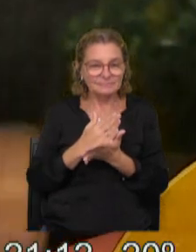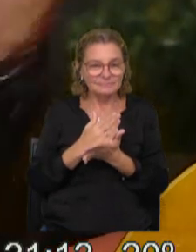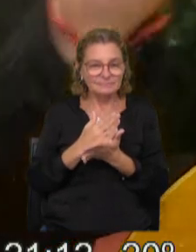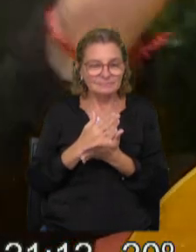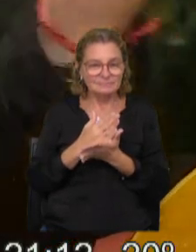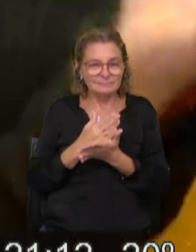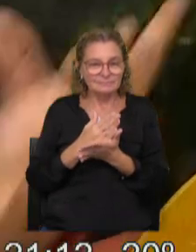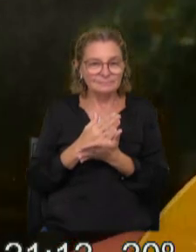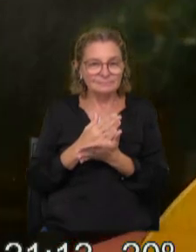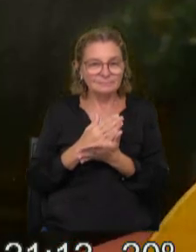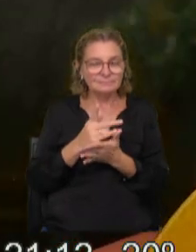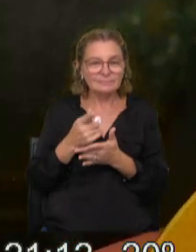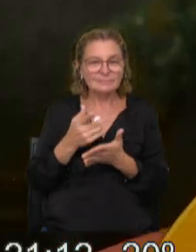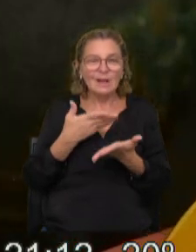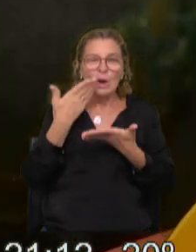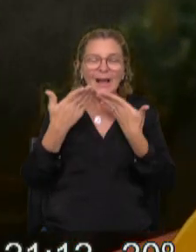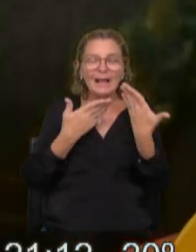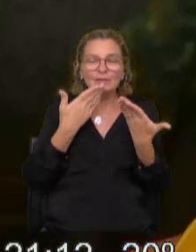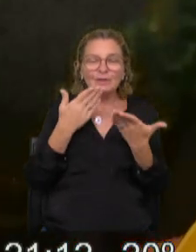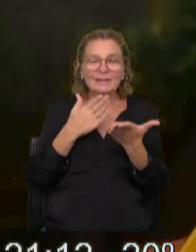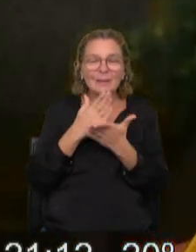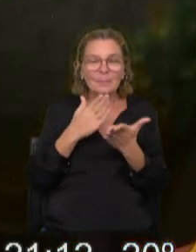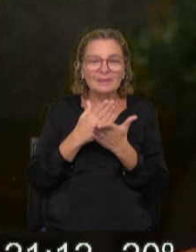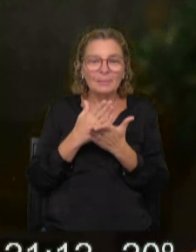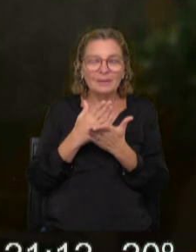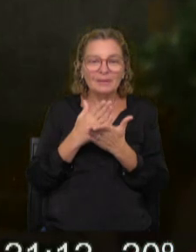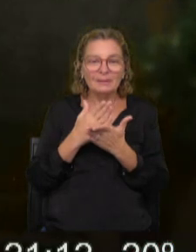del Sucará, principalmente, que es el canto que ha sido